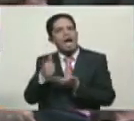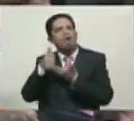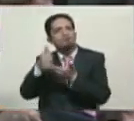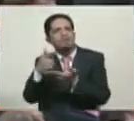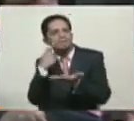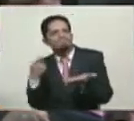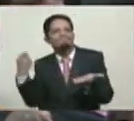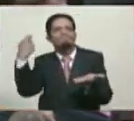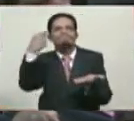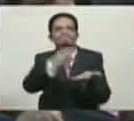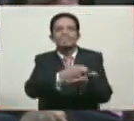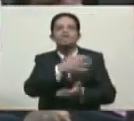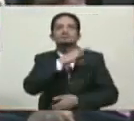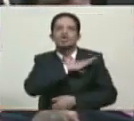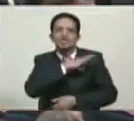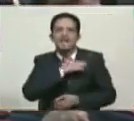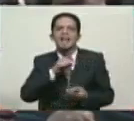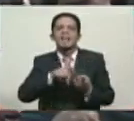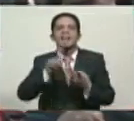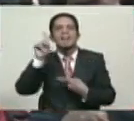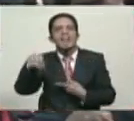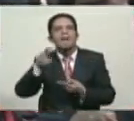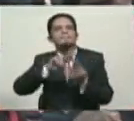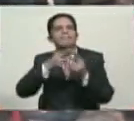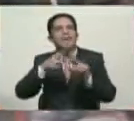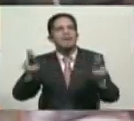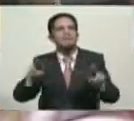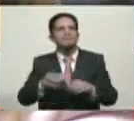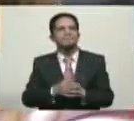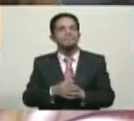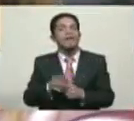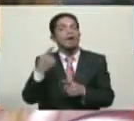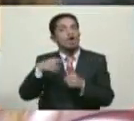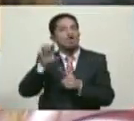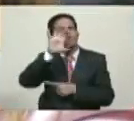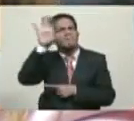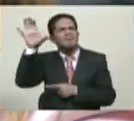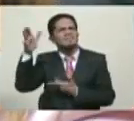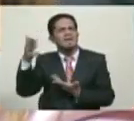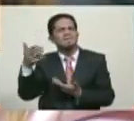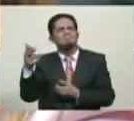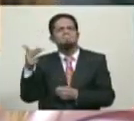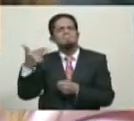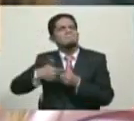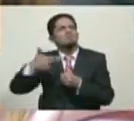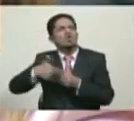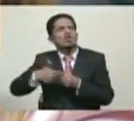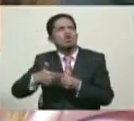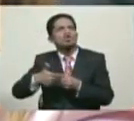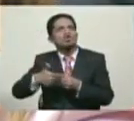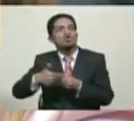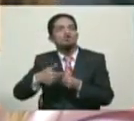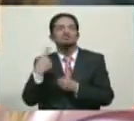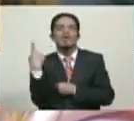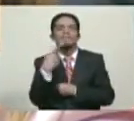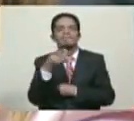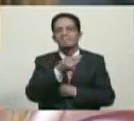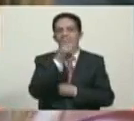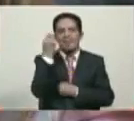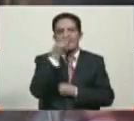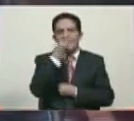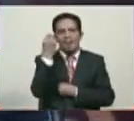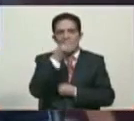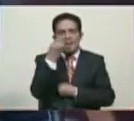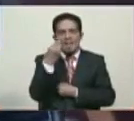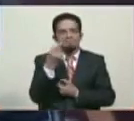la paz. Para los centros de poder neoliberal, el petróleo es manejado bajo una concepción utilitarista que no conoce de